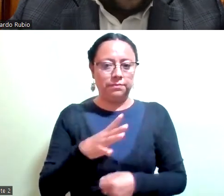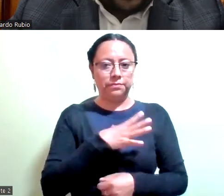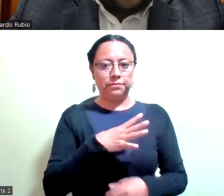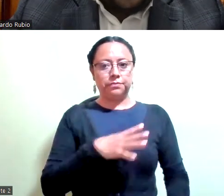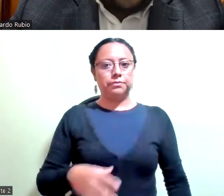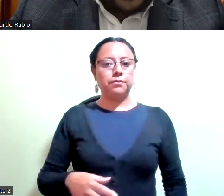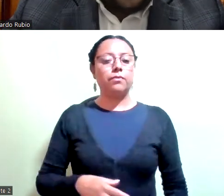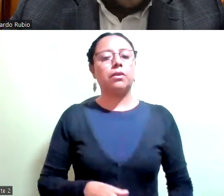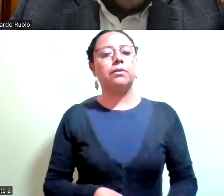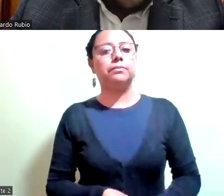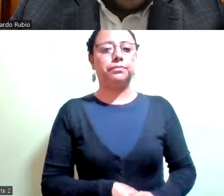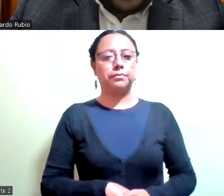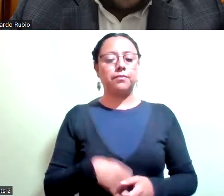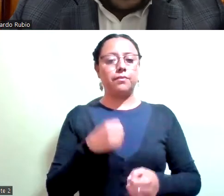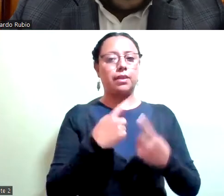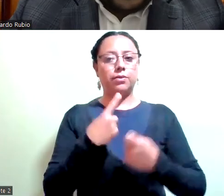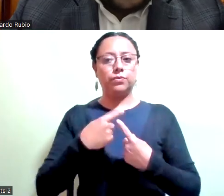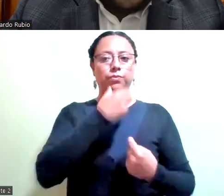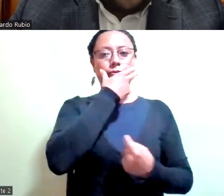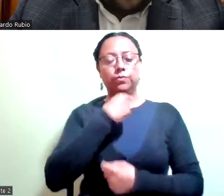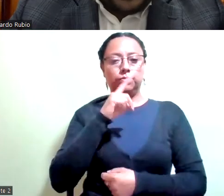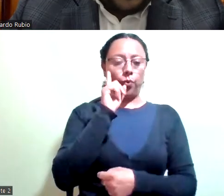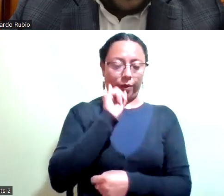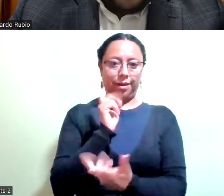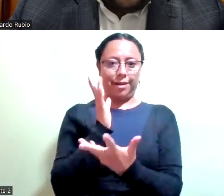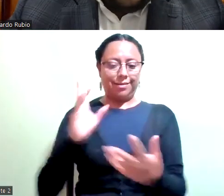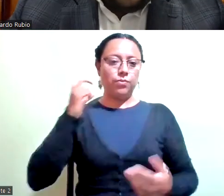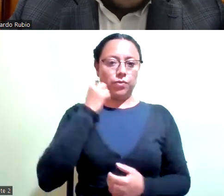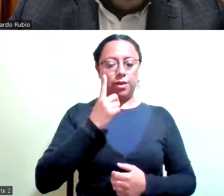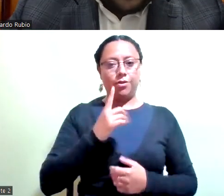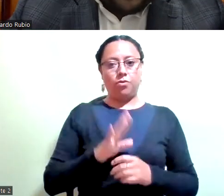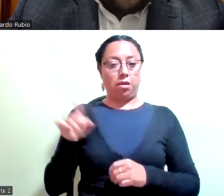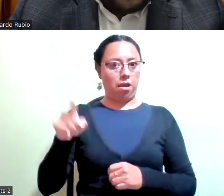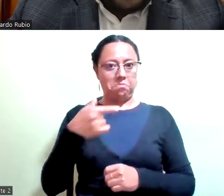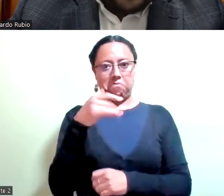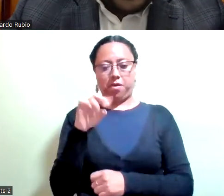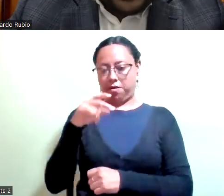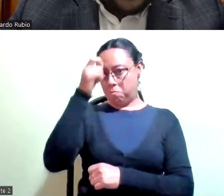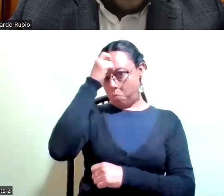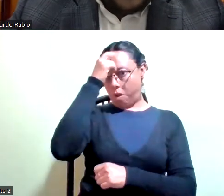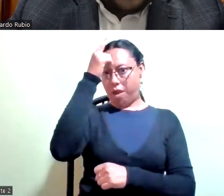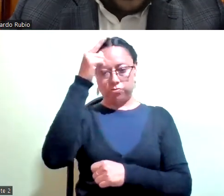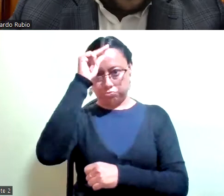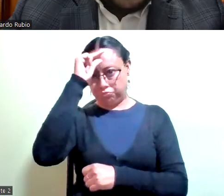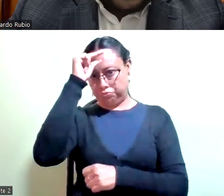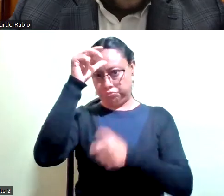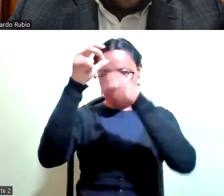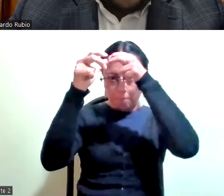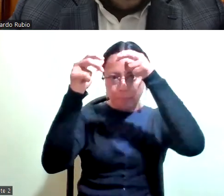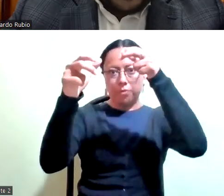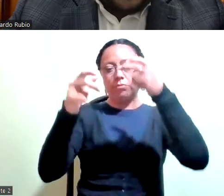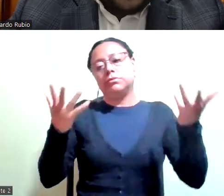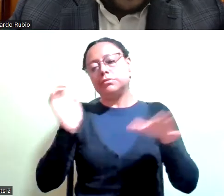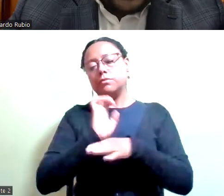una diputado genio, se aprendiera todas las gacetas de memoria. No dudo que exista, pero pues yo no soy ese y la verdad es que no